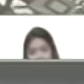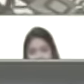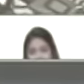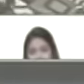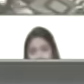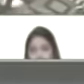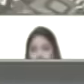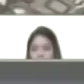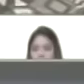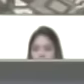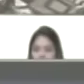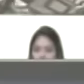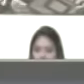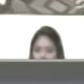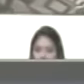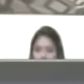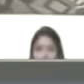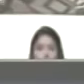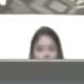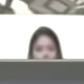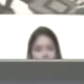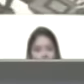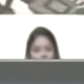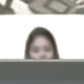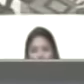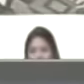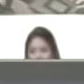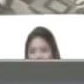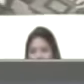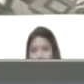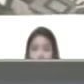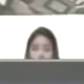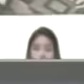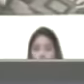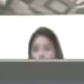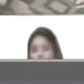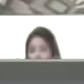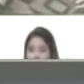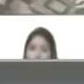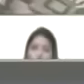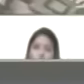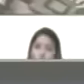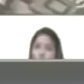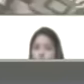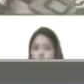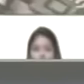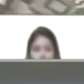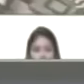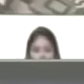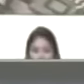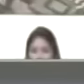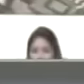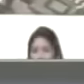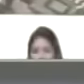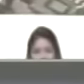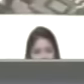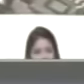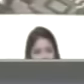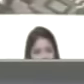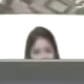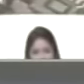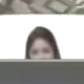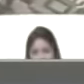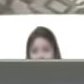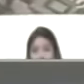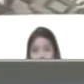el sensacionalismo y con la mentira, utilizaron como parte del sustento de sus falsas noticias esta